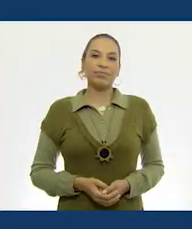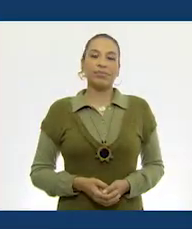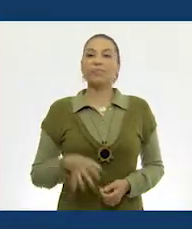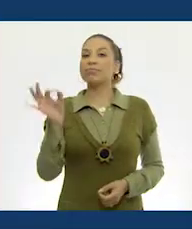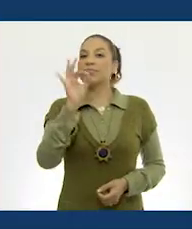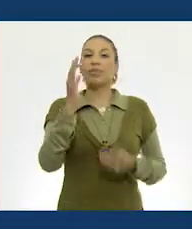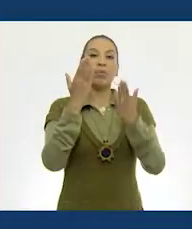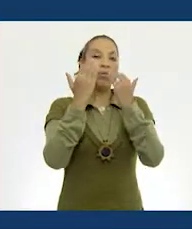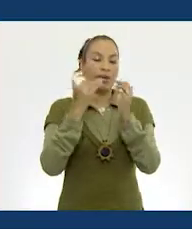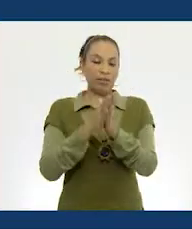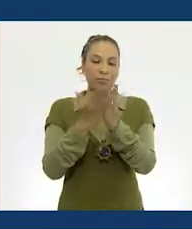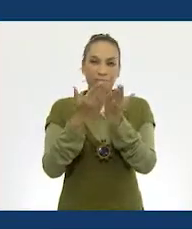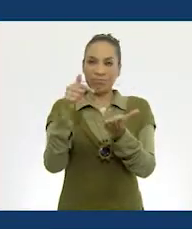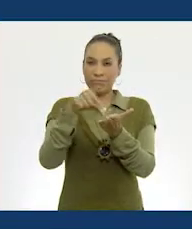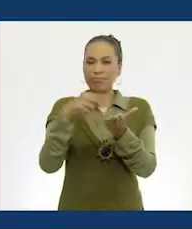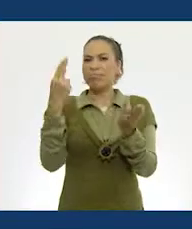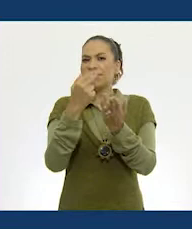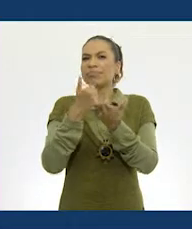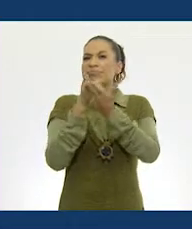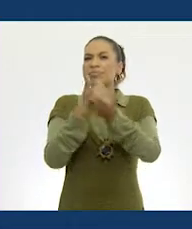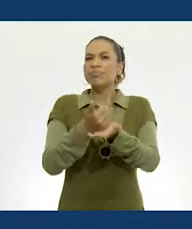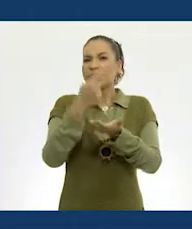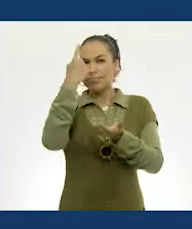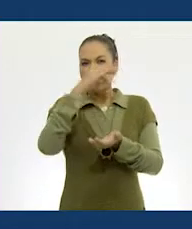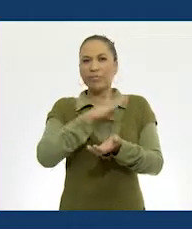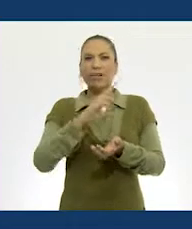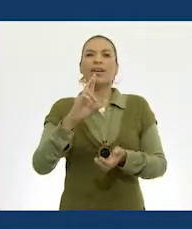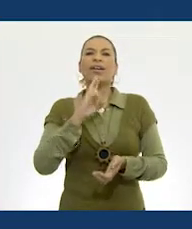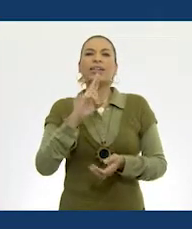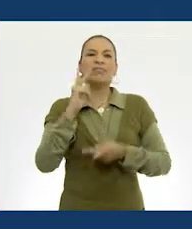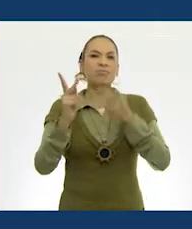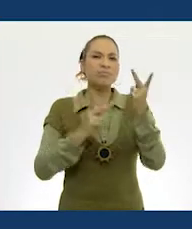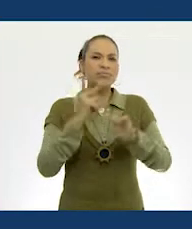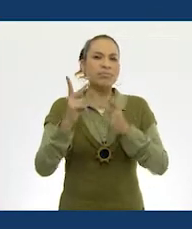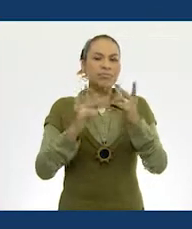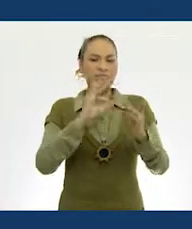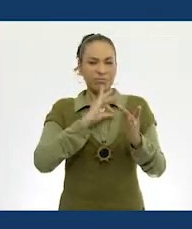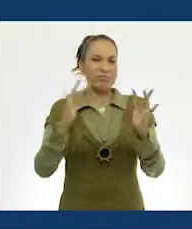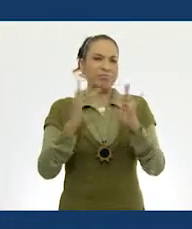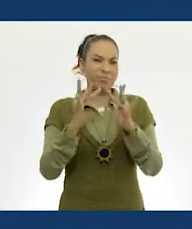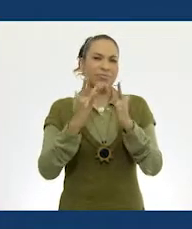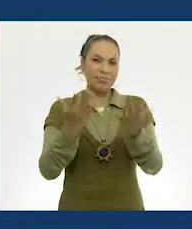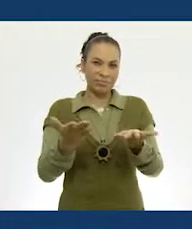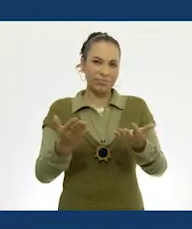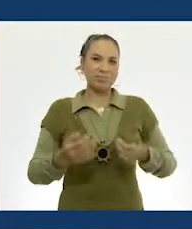Si no tienes el libro de texto o necesitas ayuda para responder las preguntas, contáctanos.